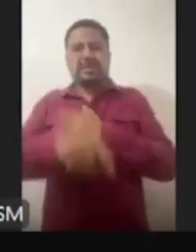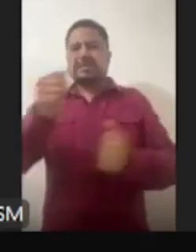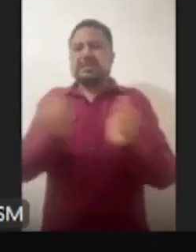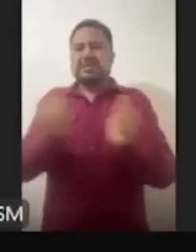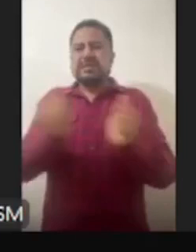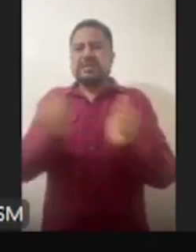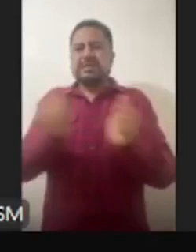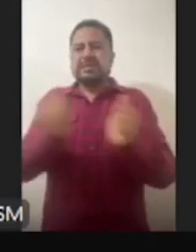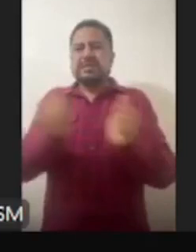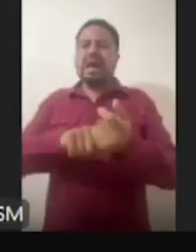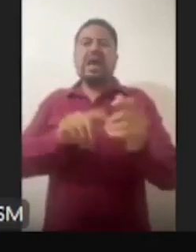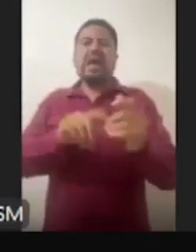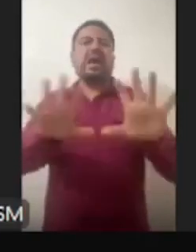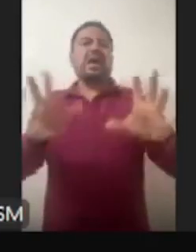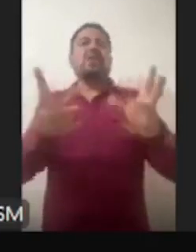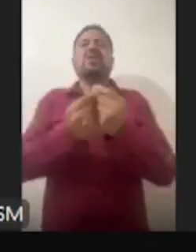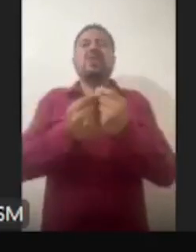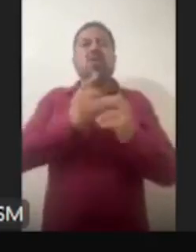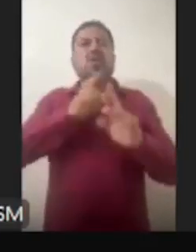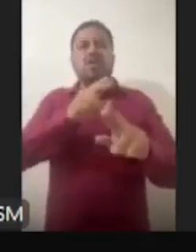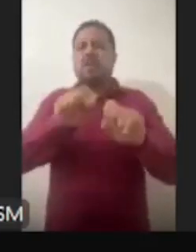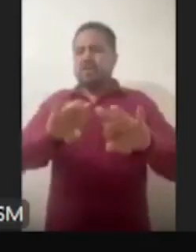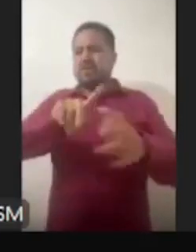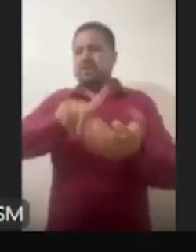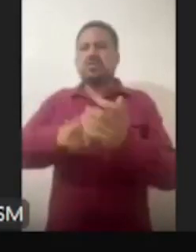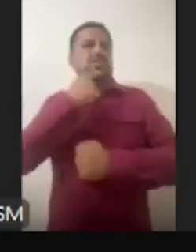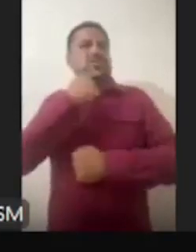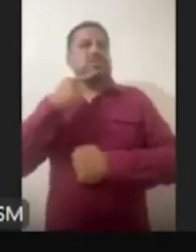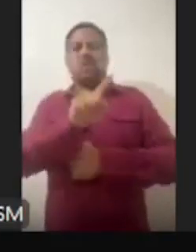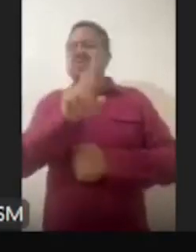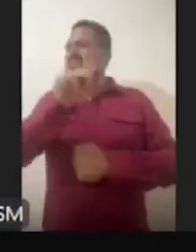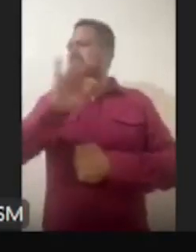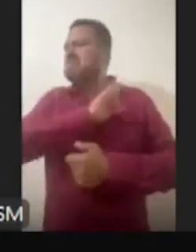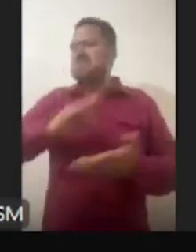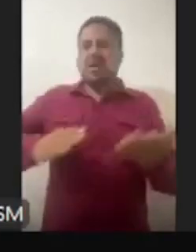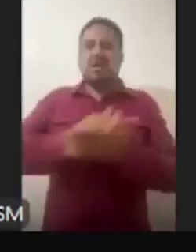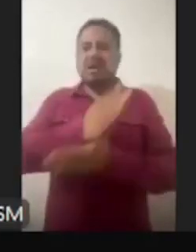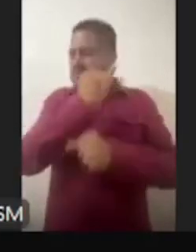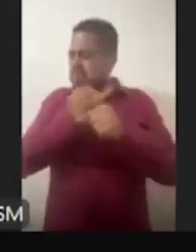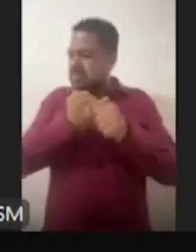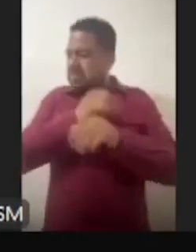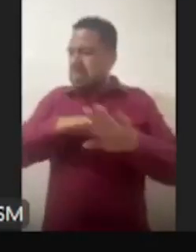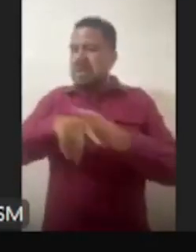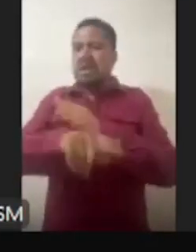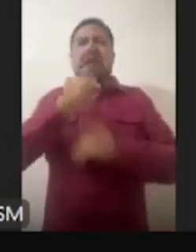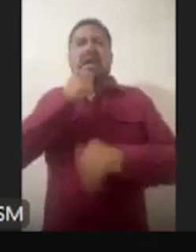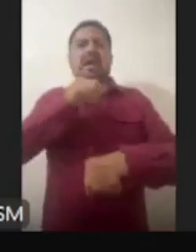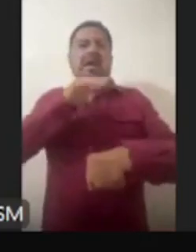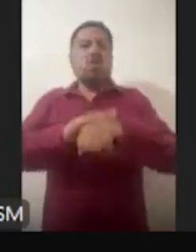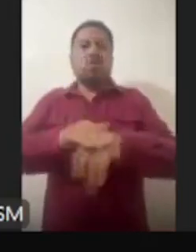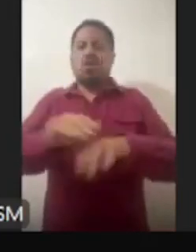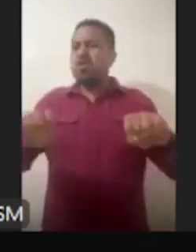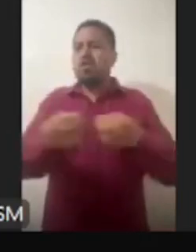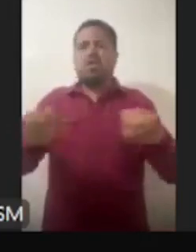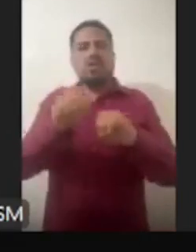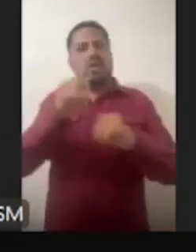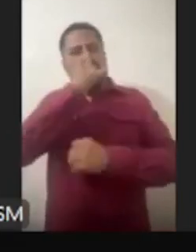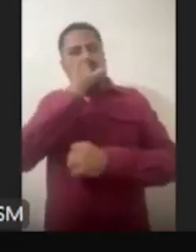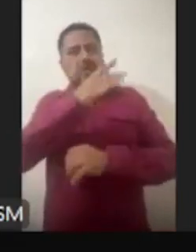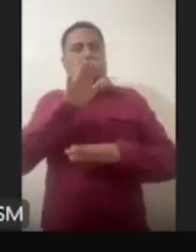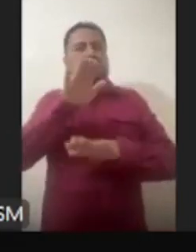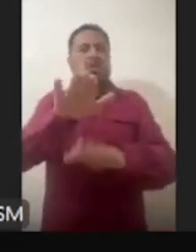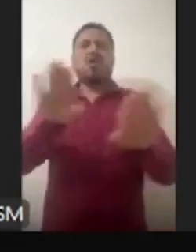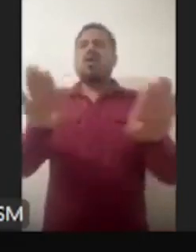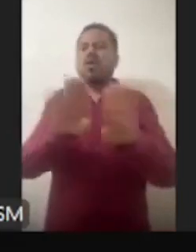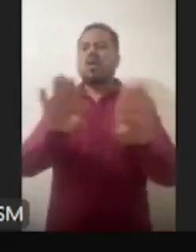controvertir el oficio impugnado imposibilita realizar un estudio porque no se advierte propiamente algún reclamo sobre cómo se emitió el